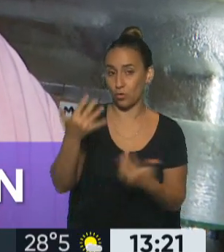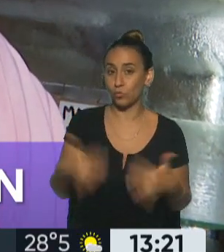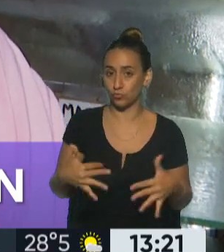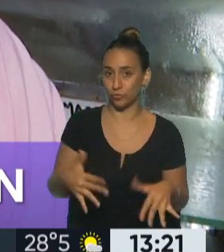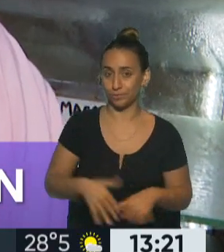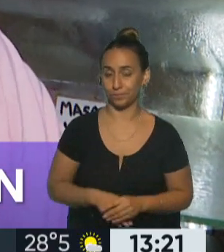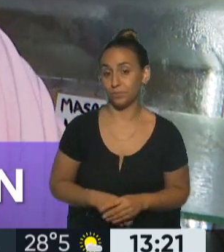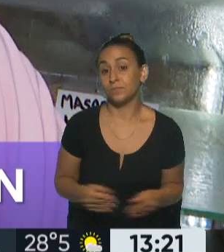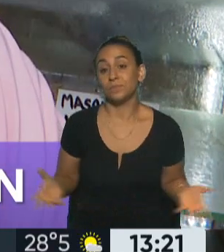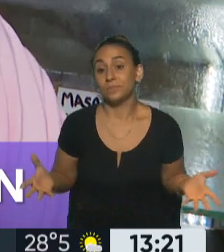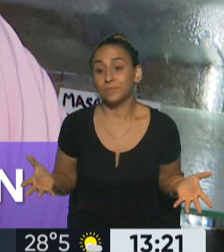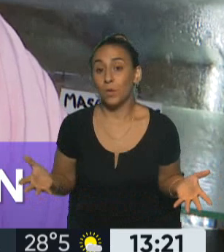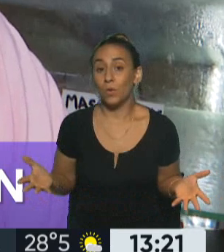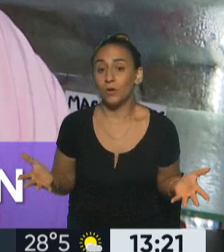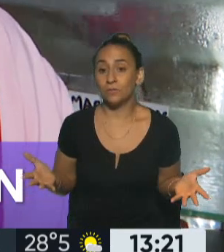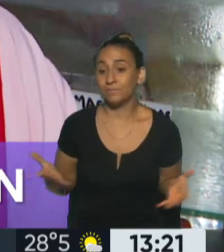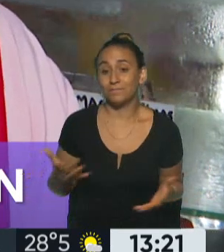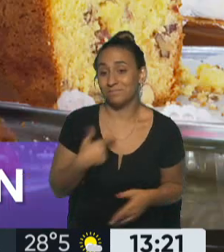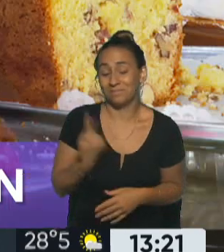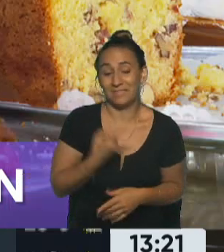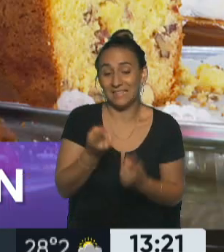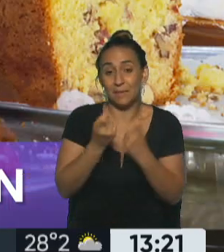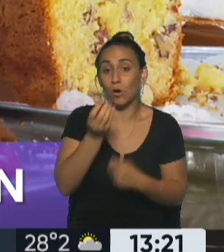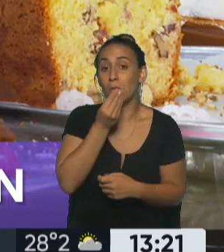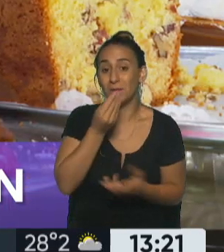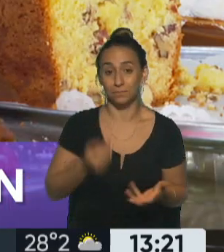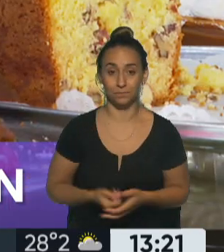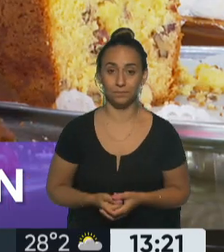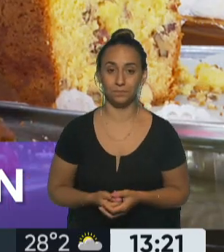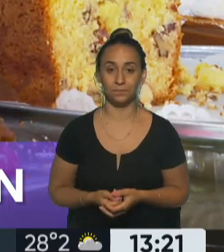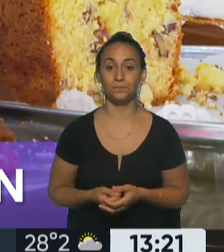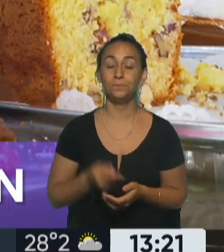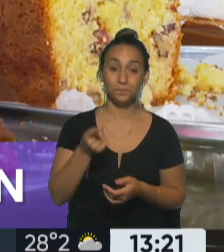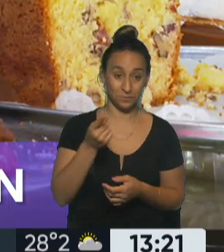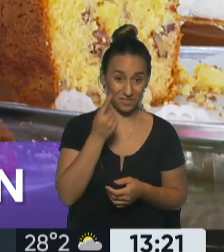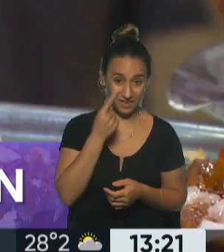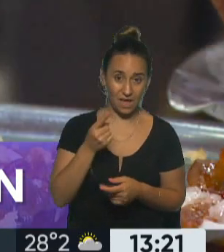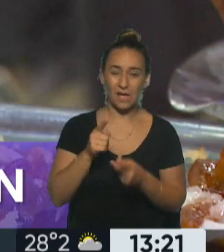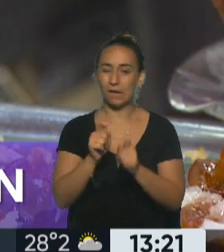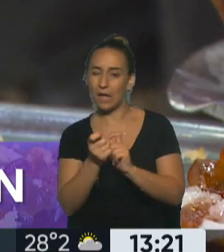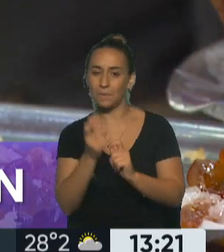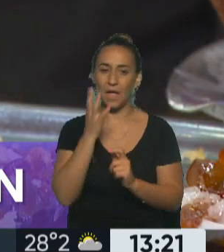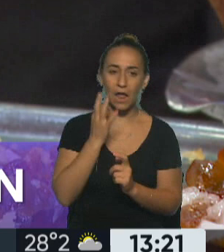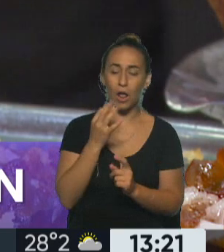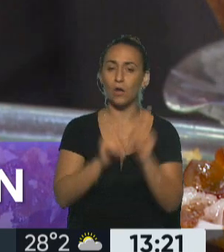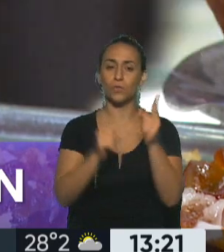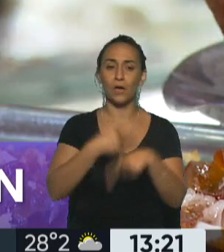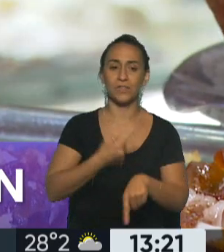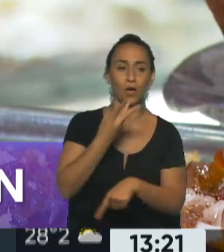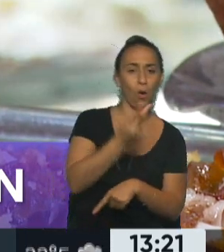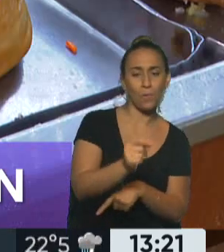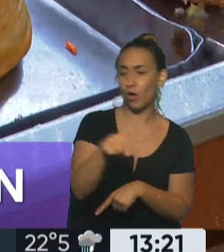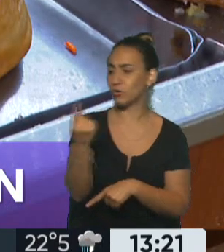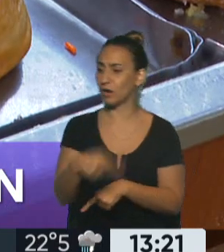sí pero bueno hay que comer hay que comer hay que comer te ha llevado a modificar a decir bueno algunas cosas compro otras no este a